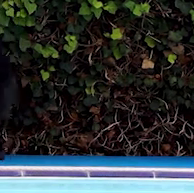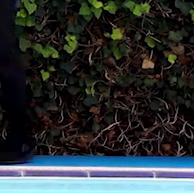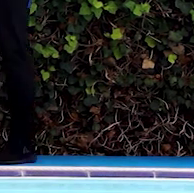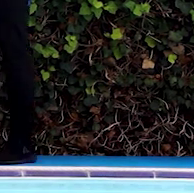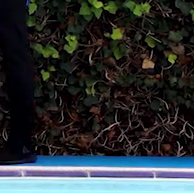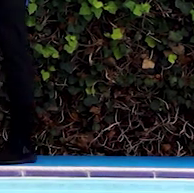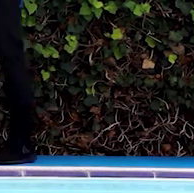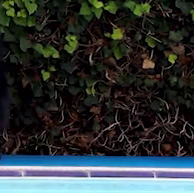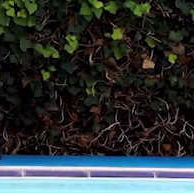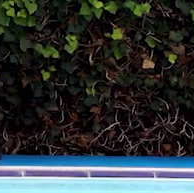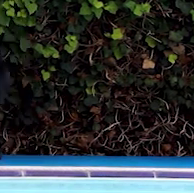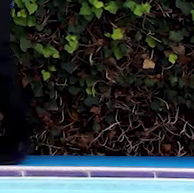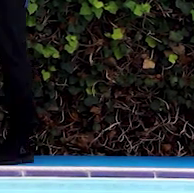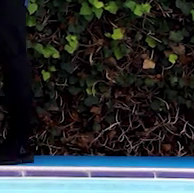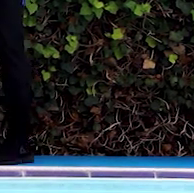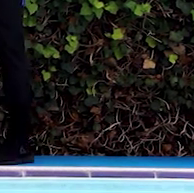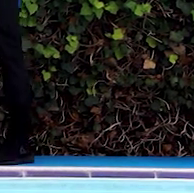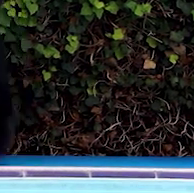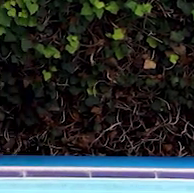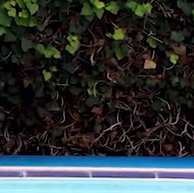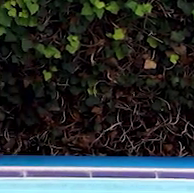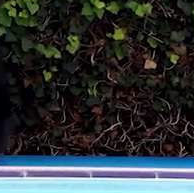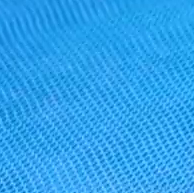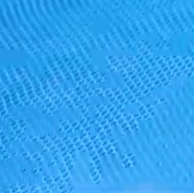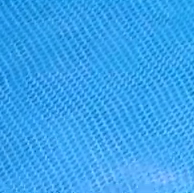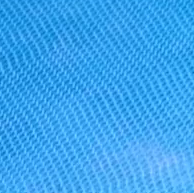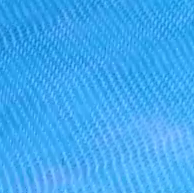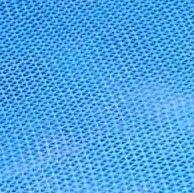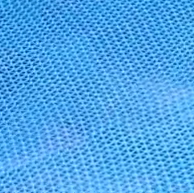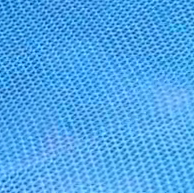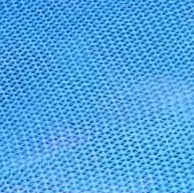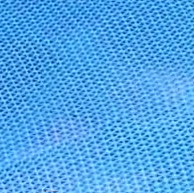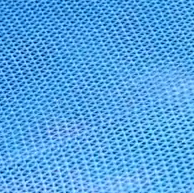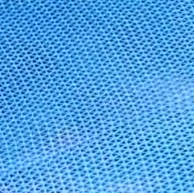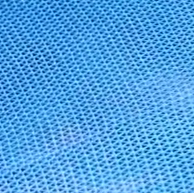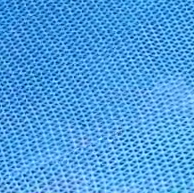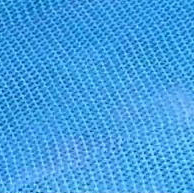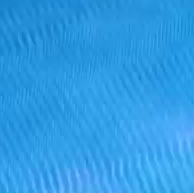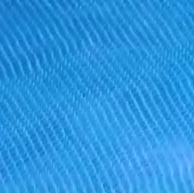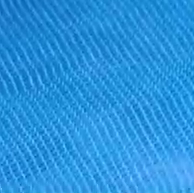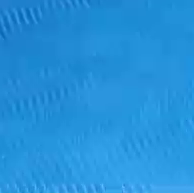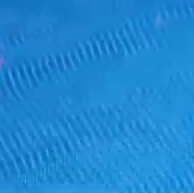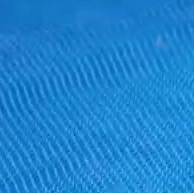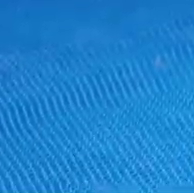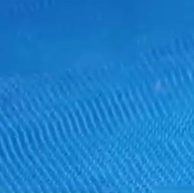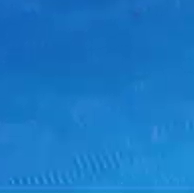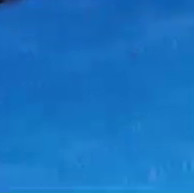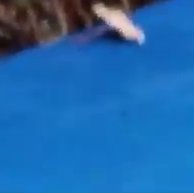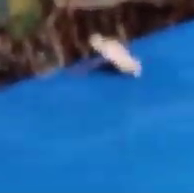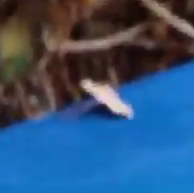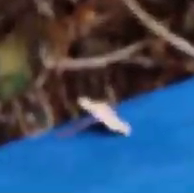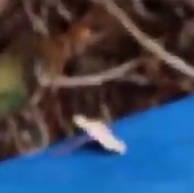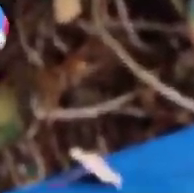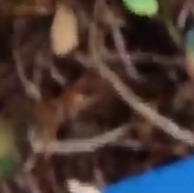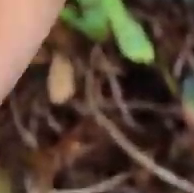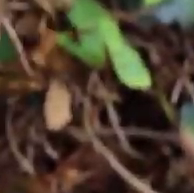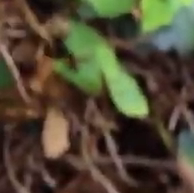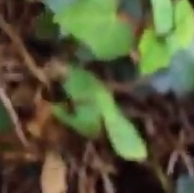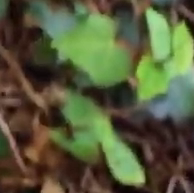un poquito más la marcha que se vea si la marcamos muy bien